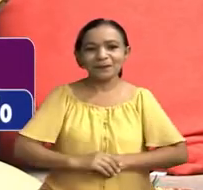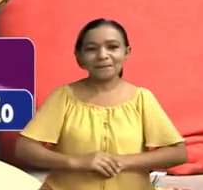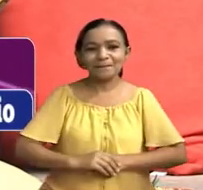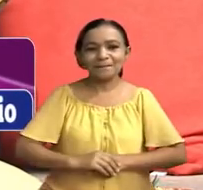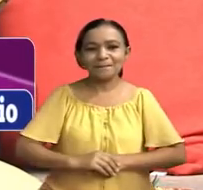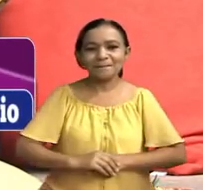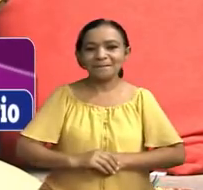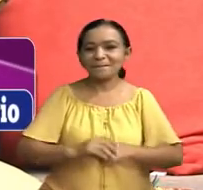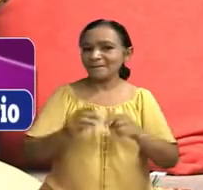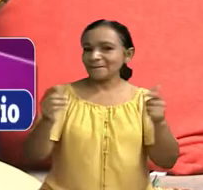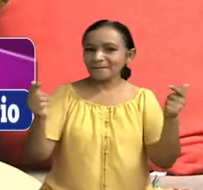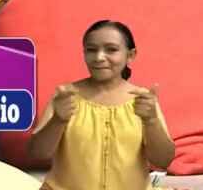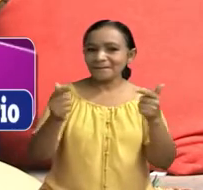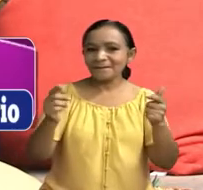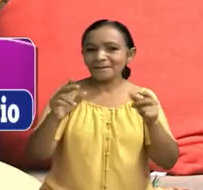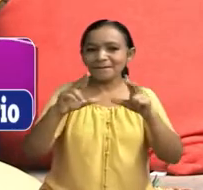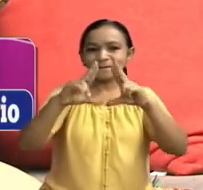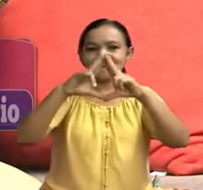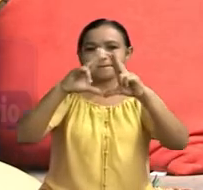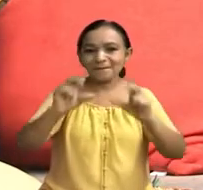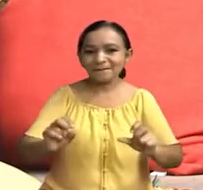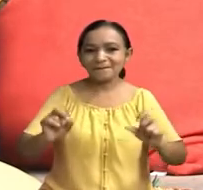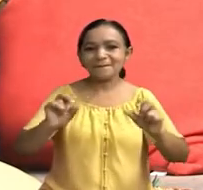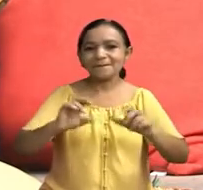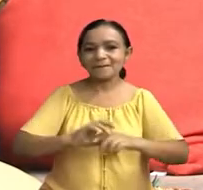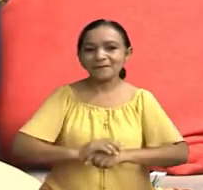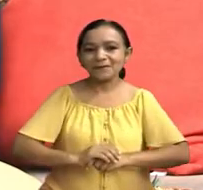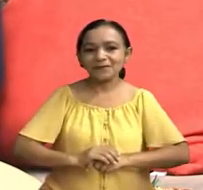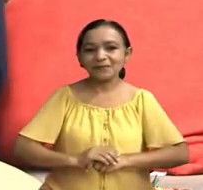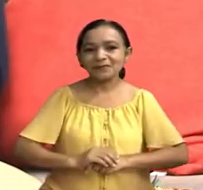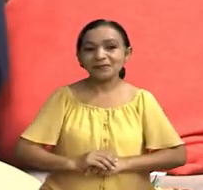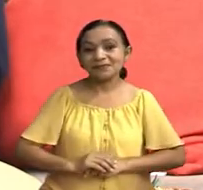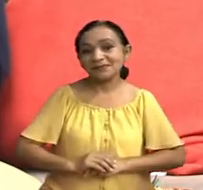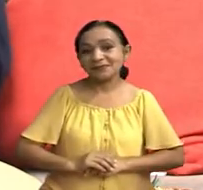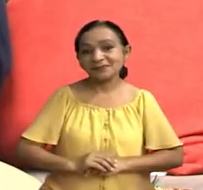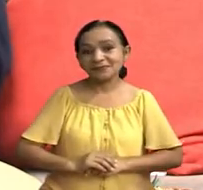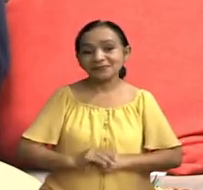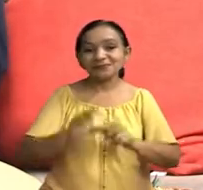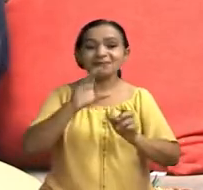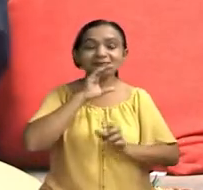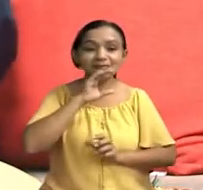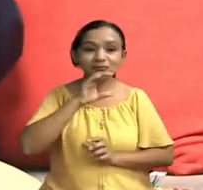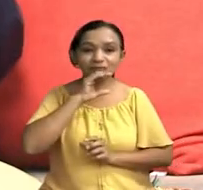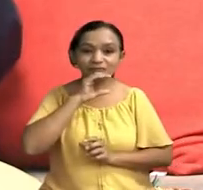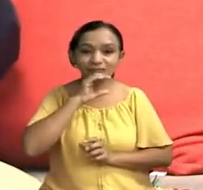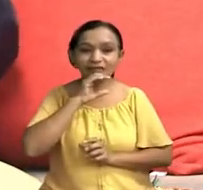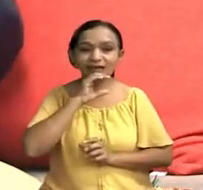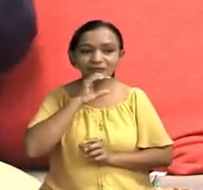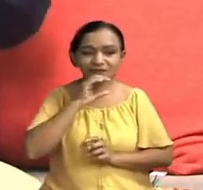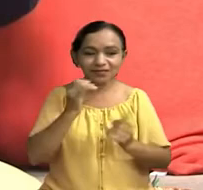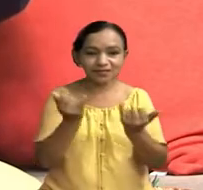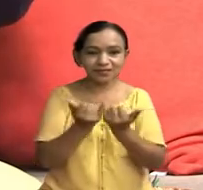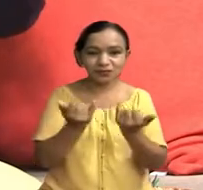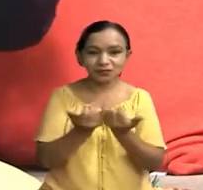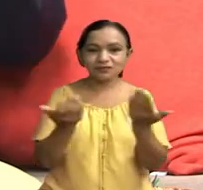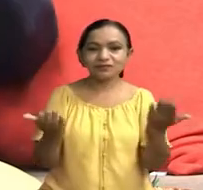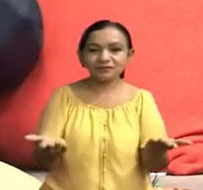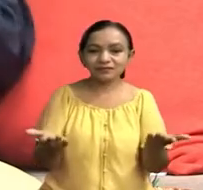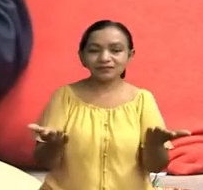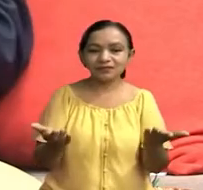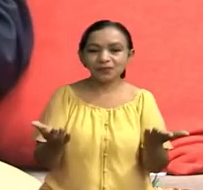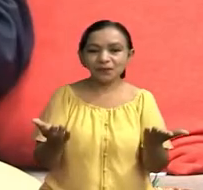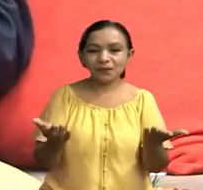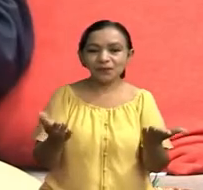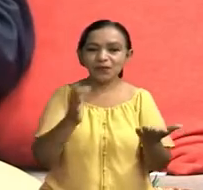por la lucha guerrillera en Nicaragua, en Cuba, ¿verdad? Y en otros países, por ejemplo, en el